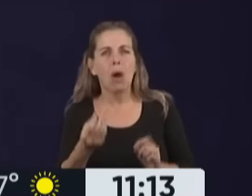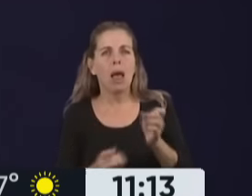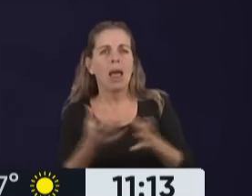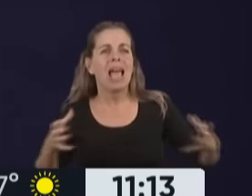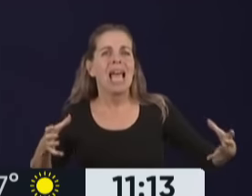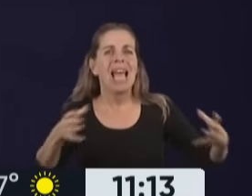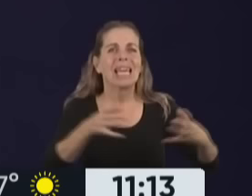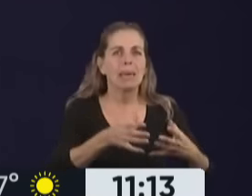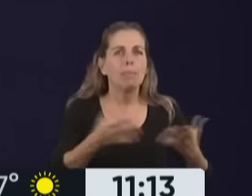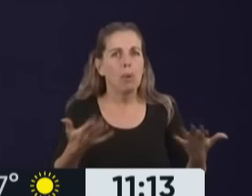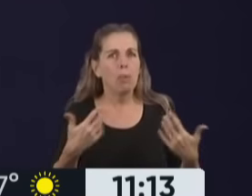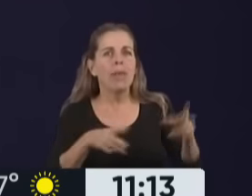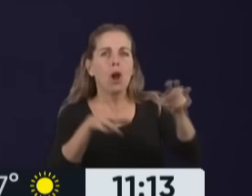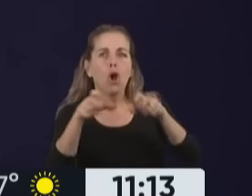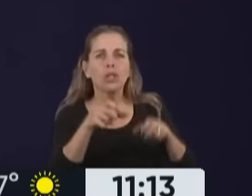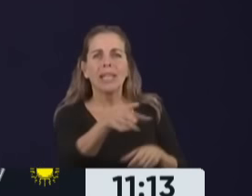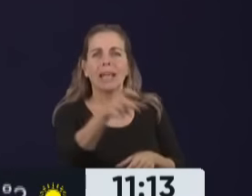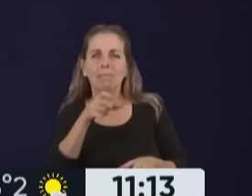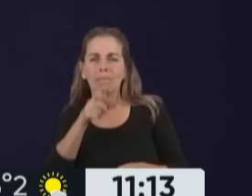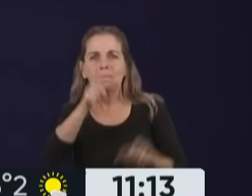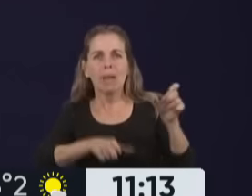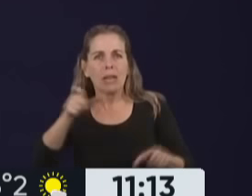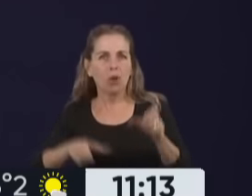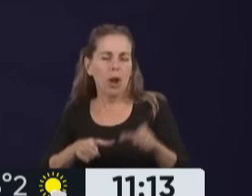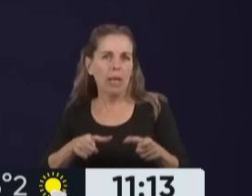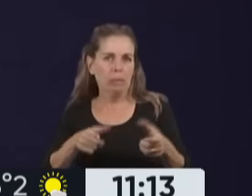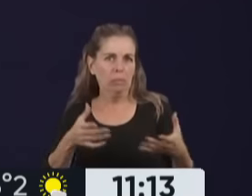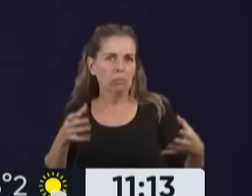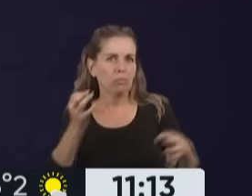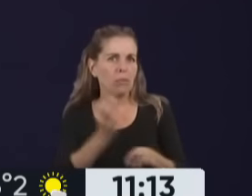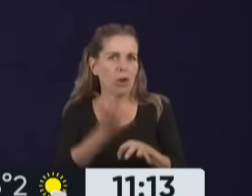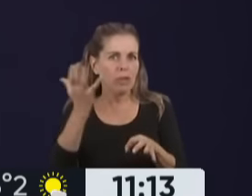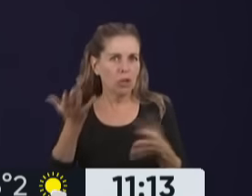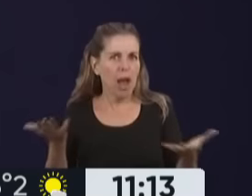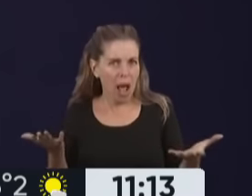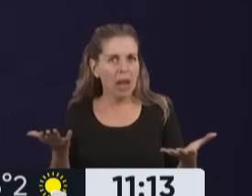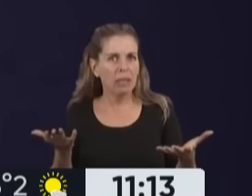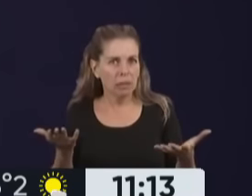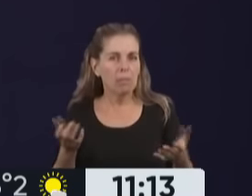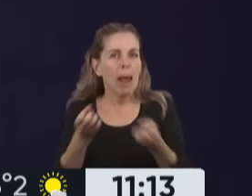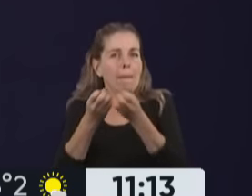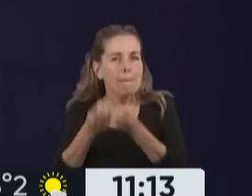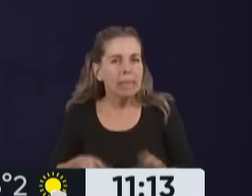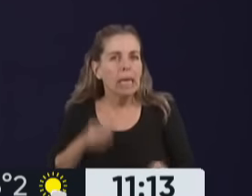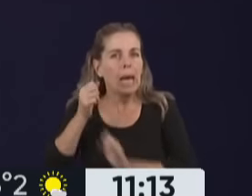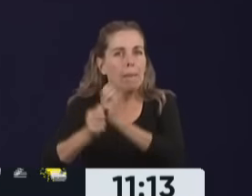contratar talentos y de expandirse, y que tengan esta posibilidad, al menos en el comienzo de